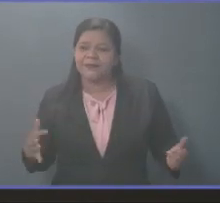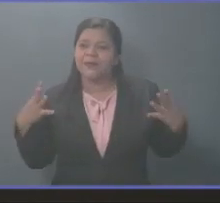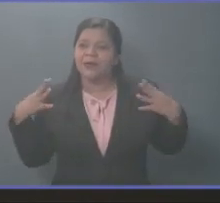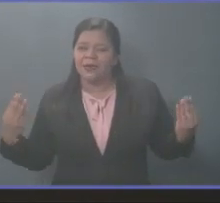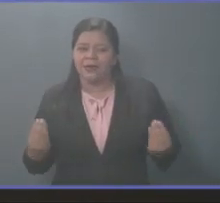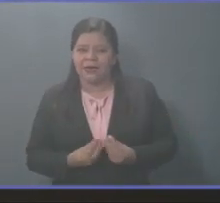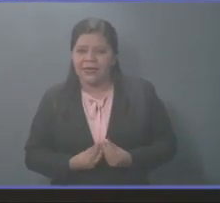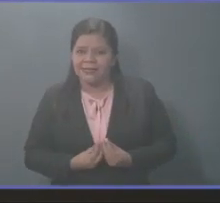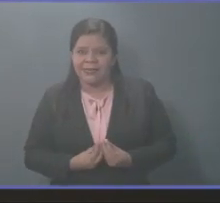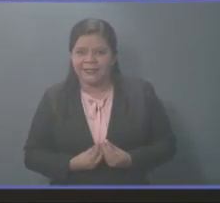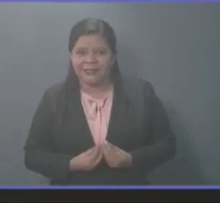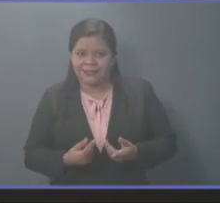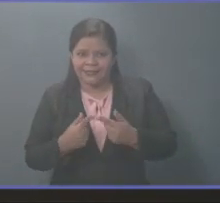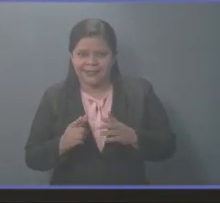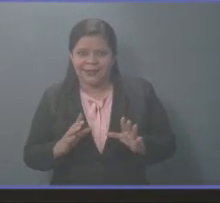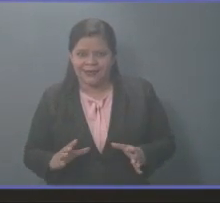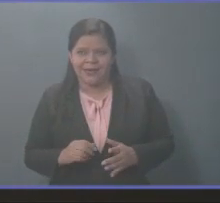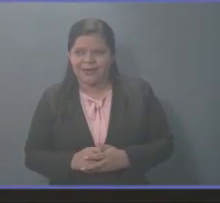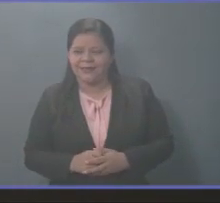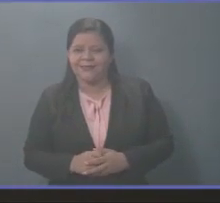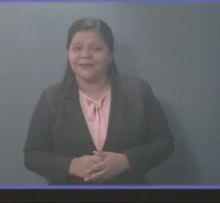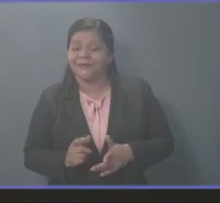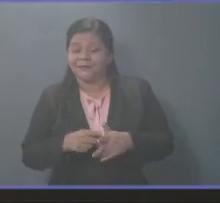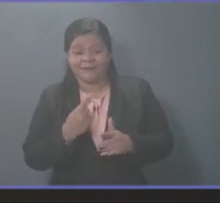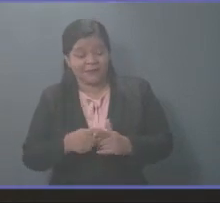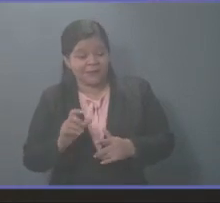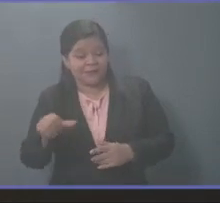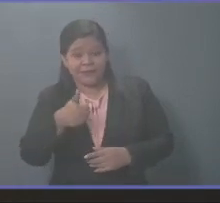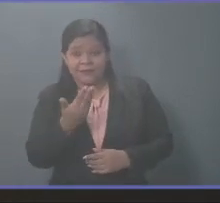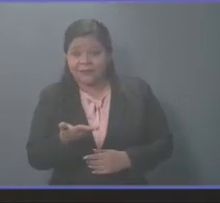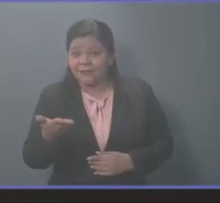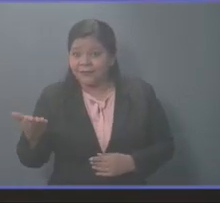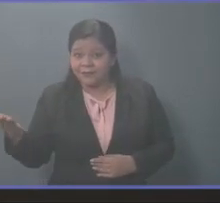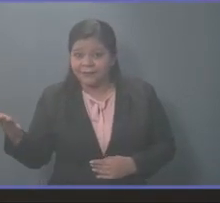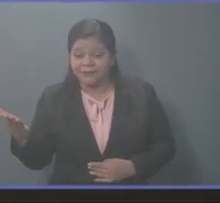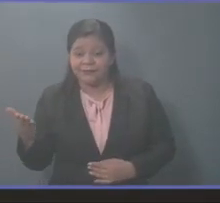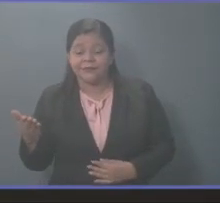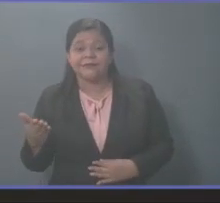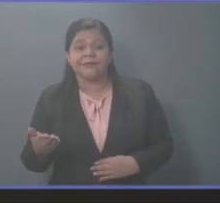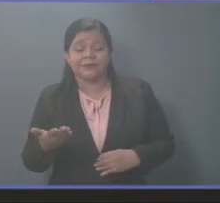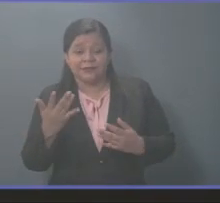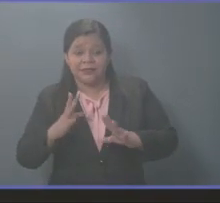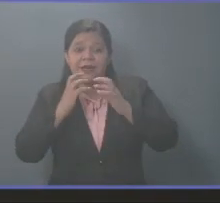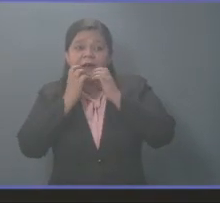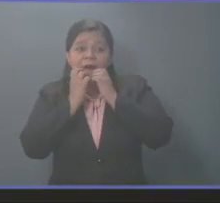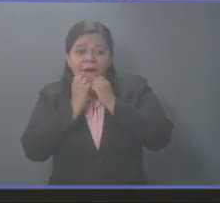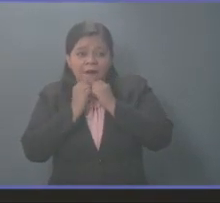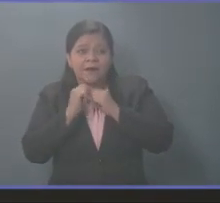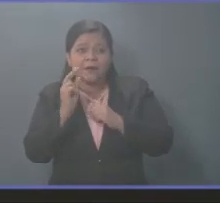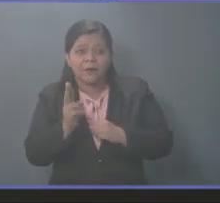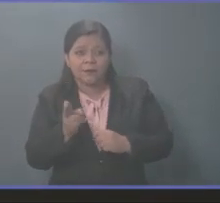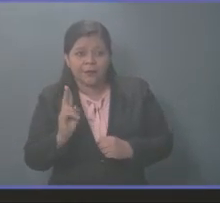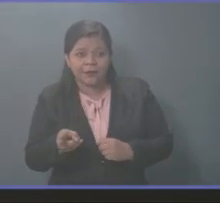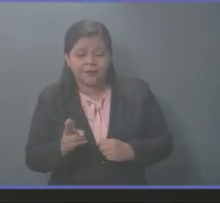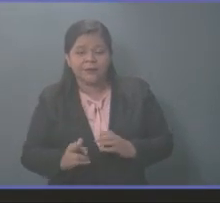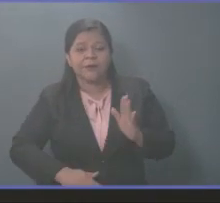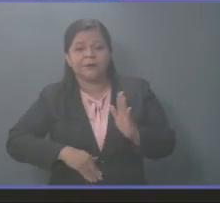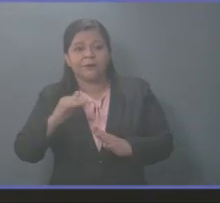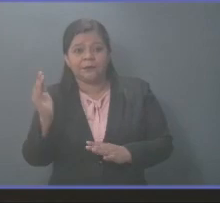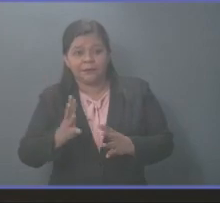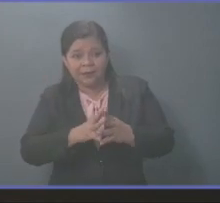Socialmente eso ha significado otras cosas. Es decir, lo mismo hay que resguardar al que tiene